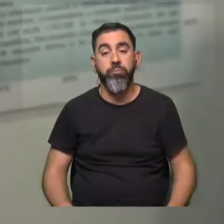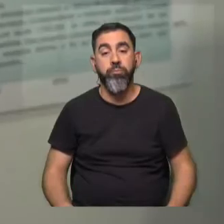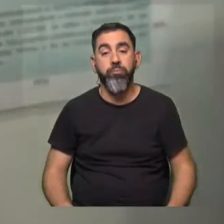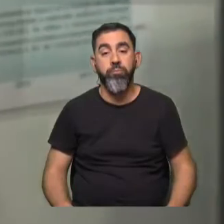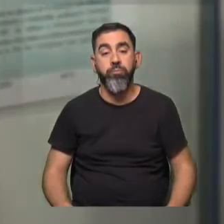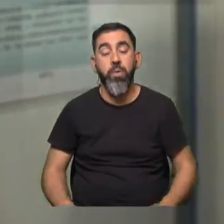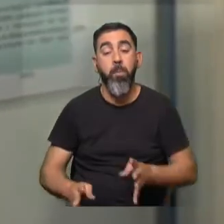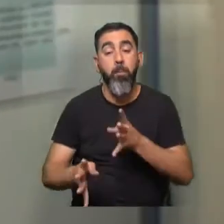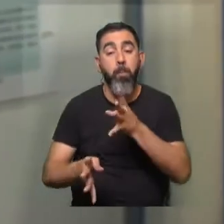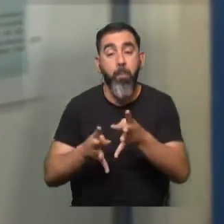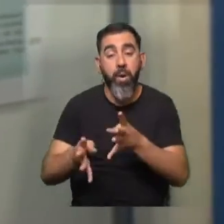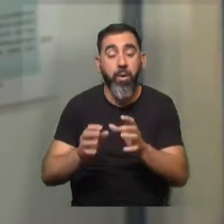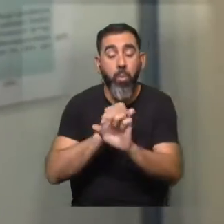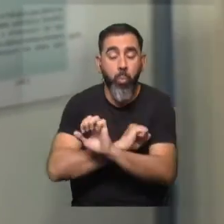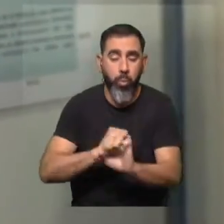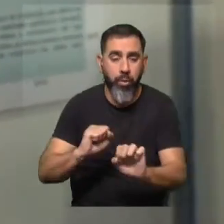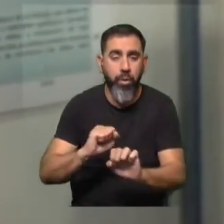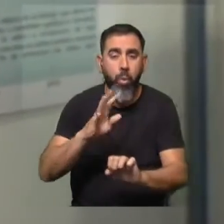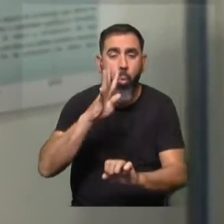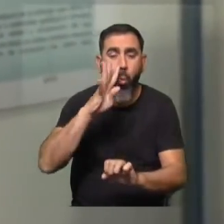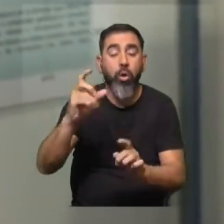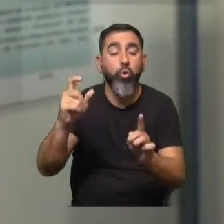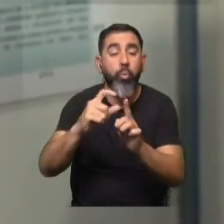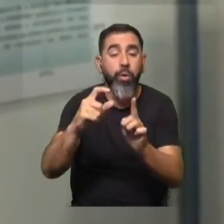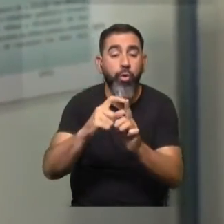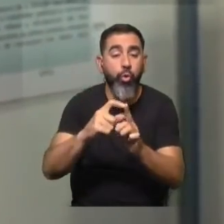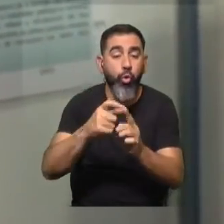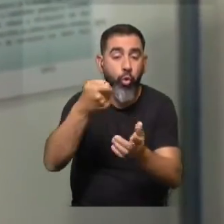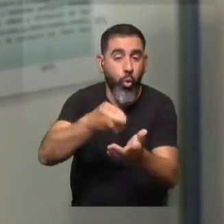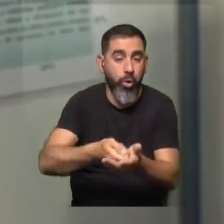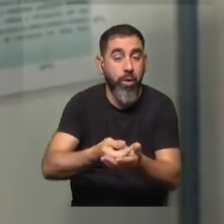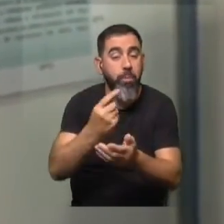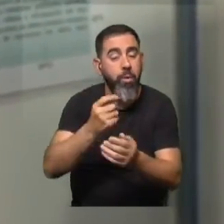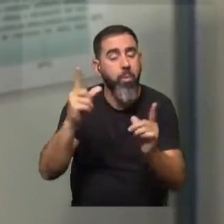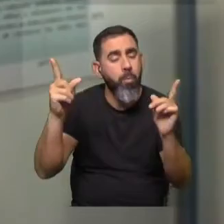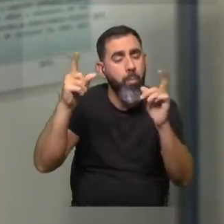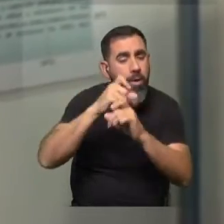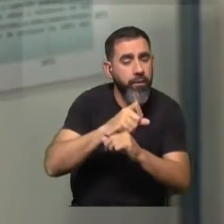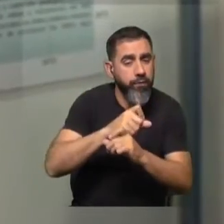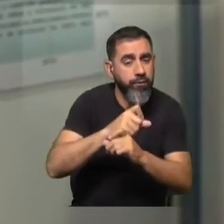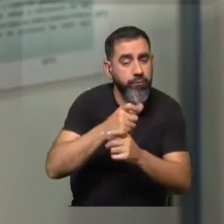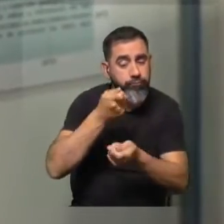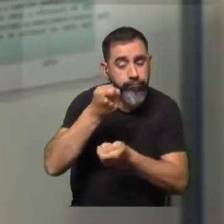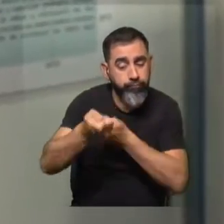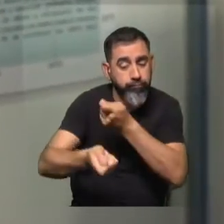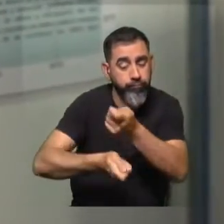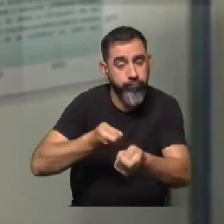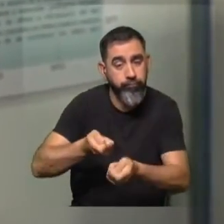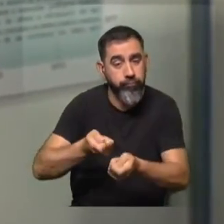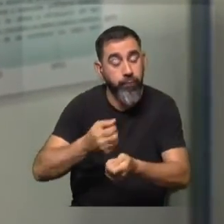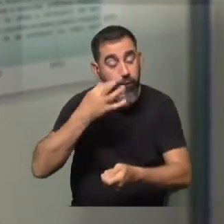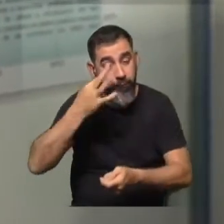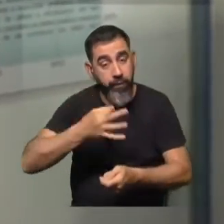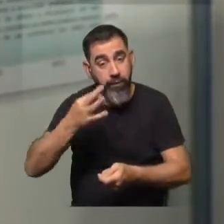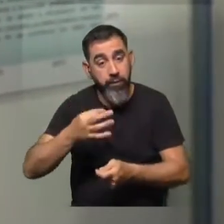Una bomba geotérmica puede estar alrededor de $4.000, pero lo que cuesta más en cualquier instalación es